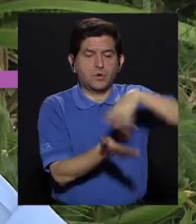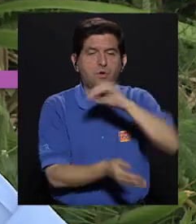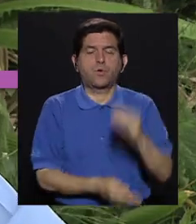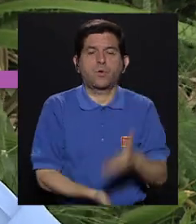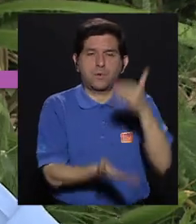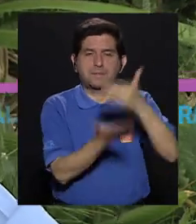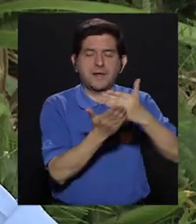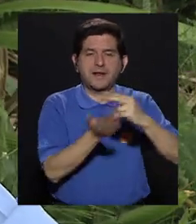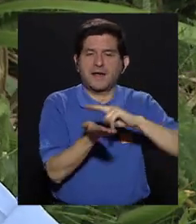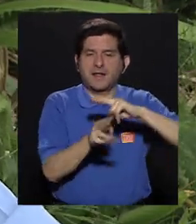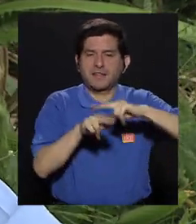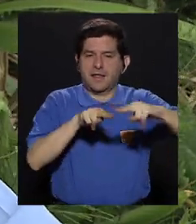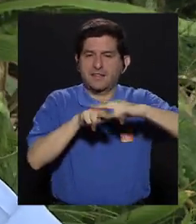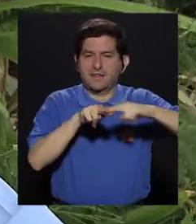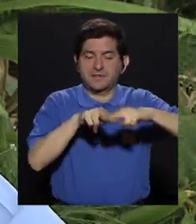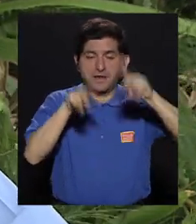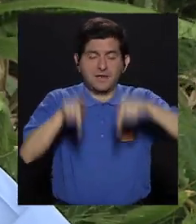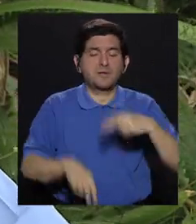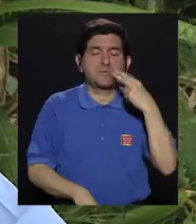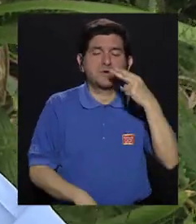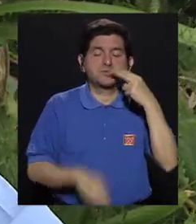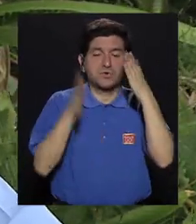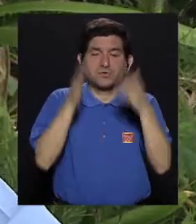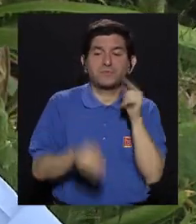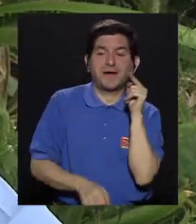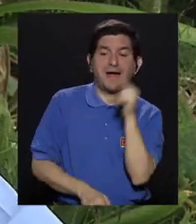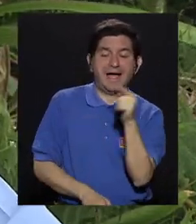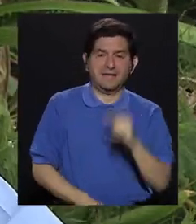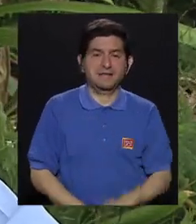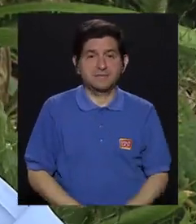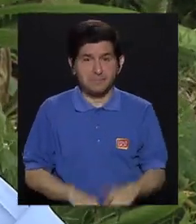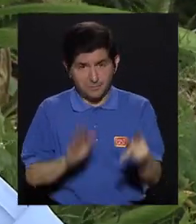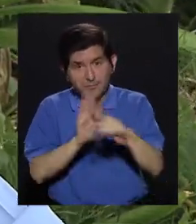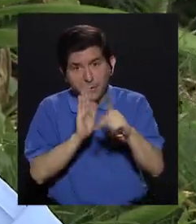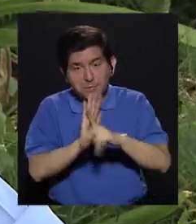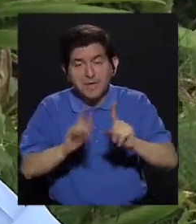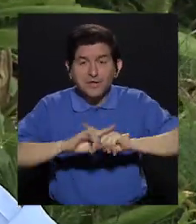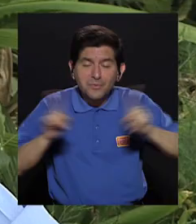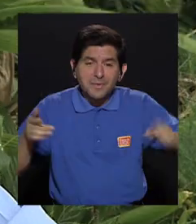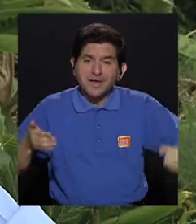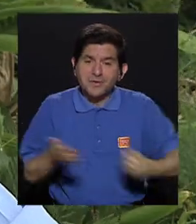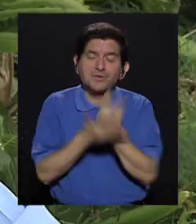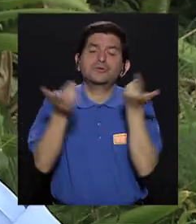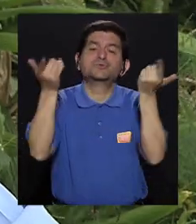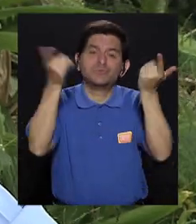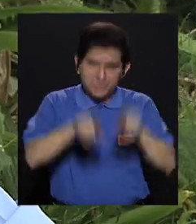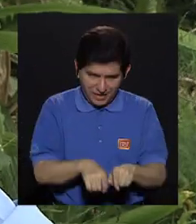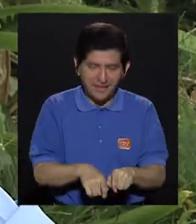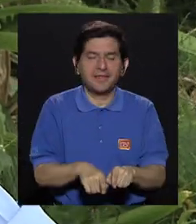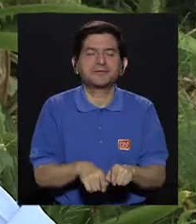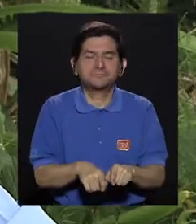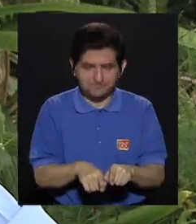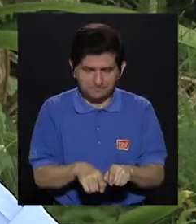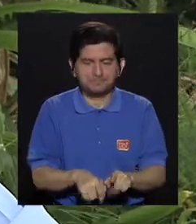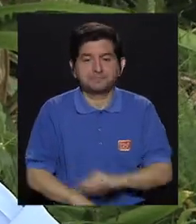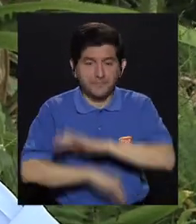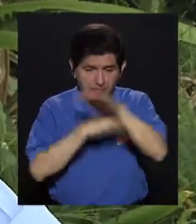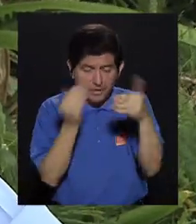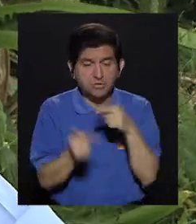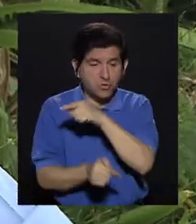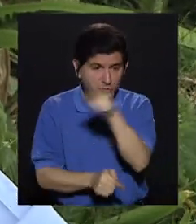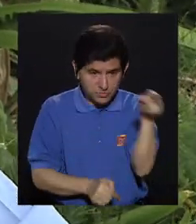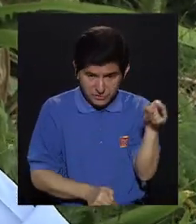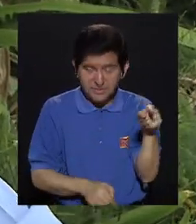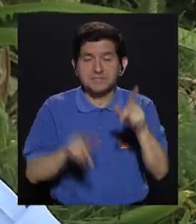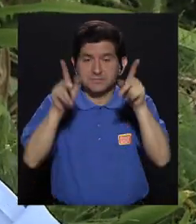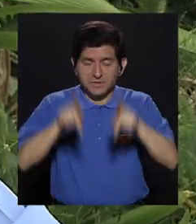tren, y tenés personas fumando en la parada, que es prohibido, ¿no? Pero que lamentablemente sigue sucediendo. Uh-huh. Todos